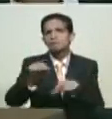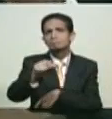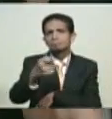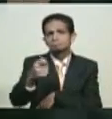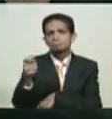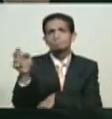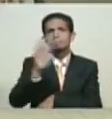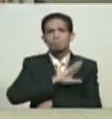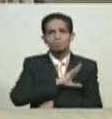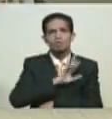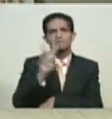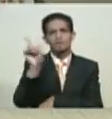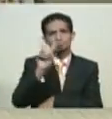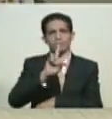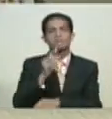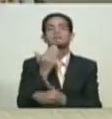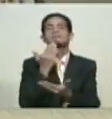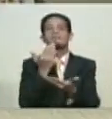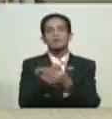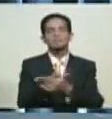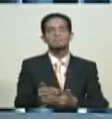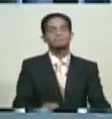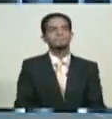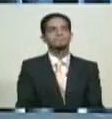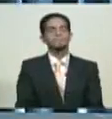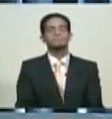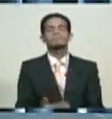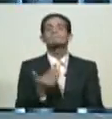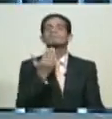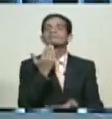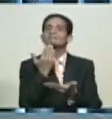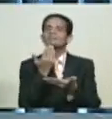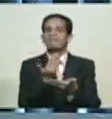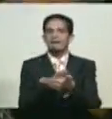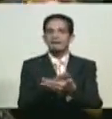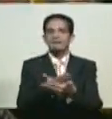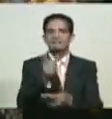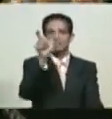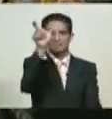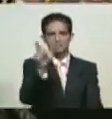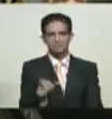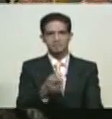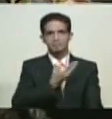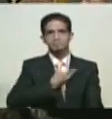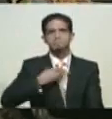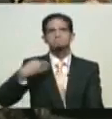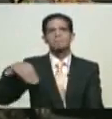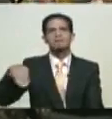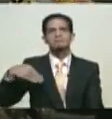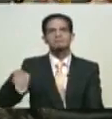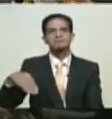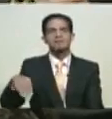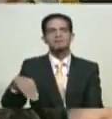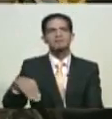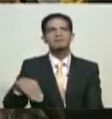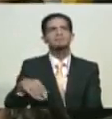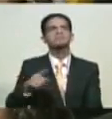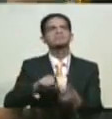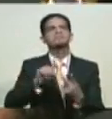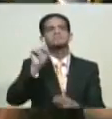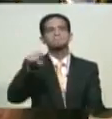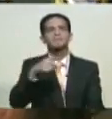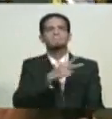venezuela gracias bueno gracias presidente de tevez se siente venevisión también a la